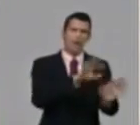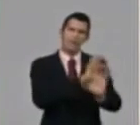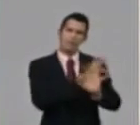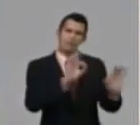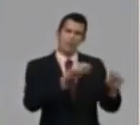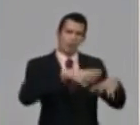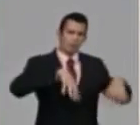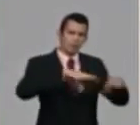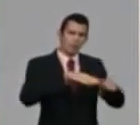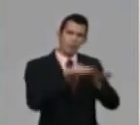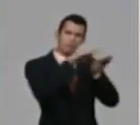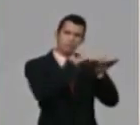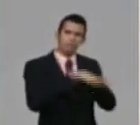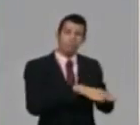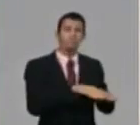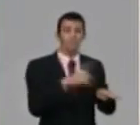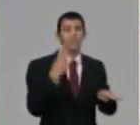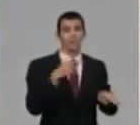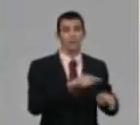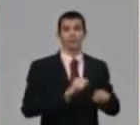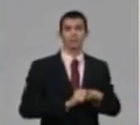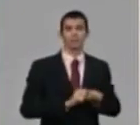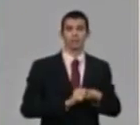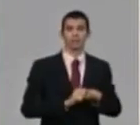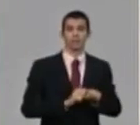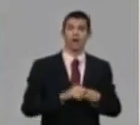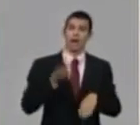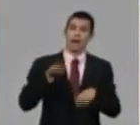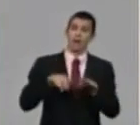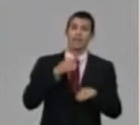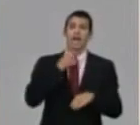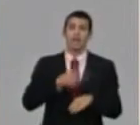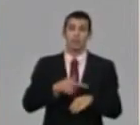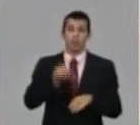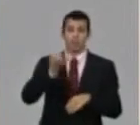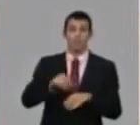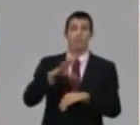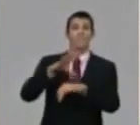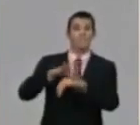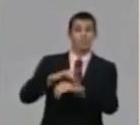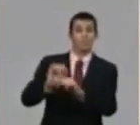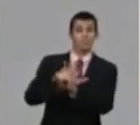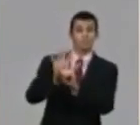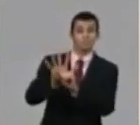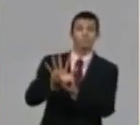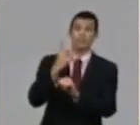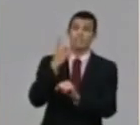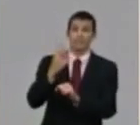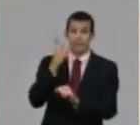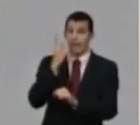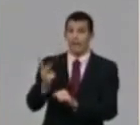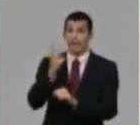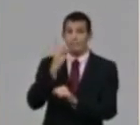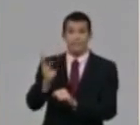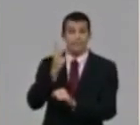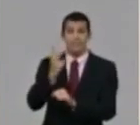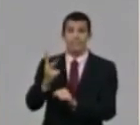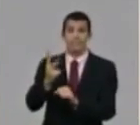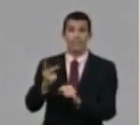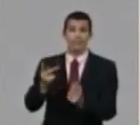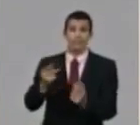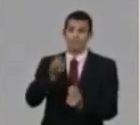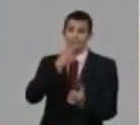los pacientes que ya están confirmados con la enfermedad y otro grupo de movilizaciones, de acciones de logística